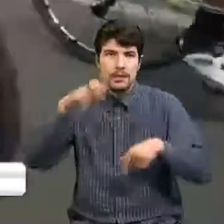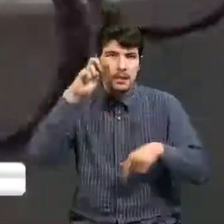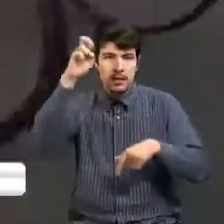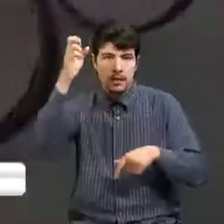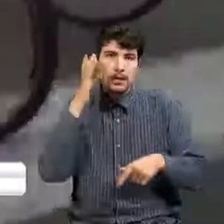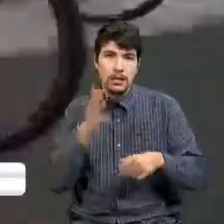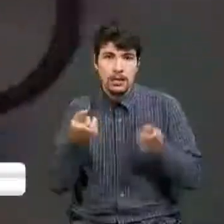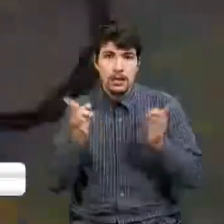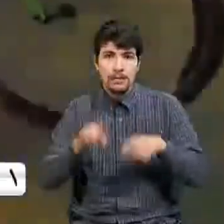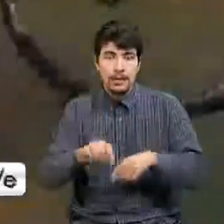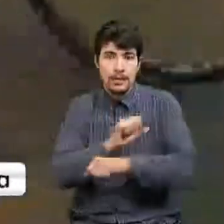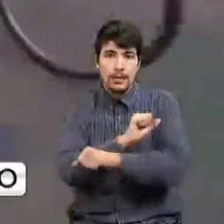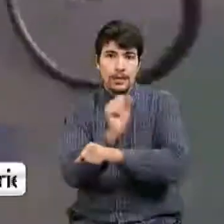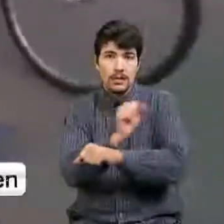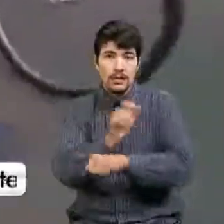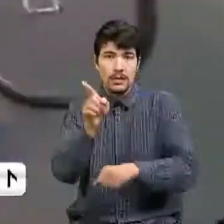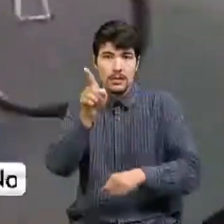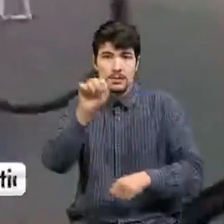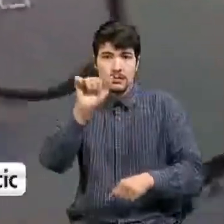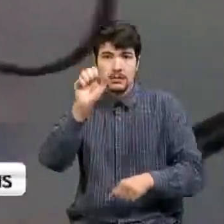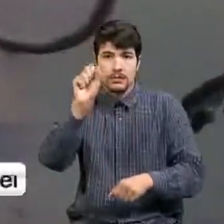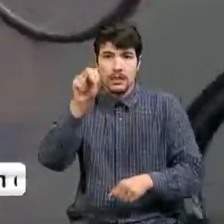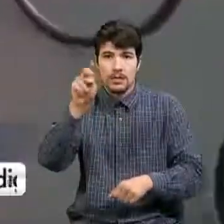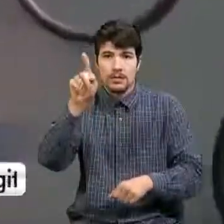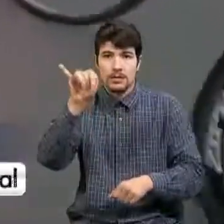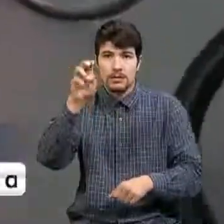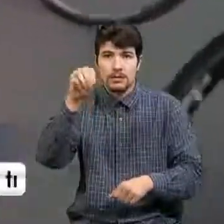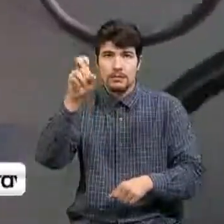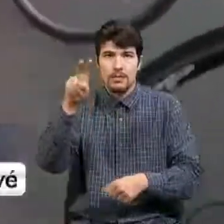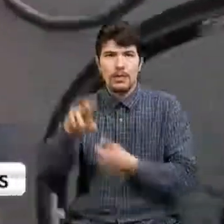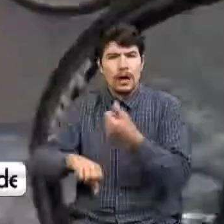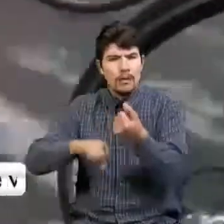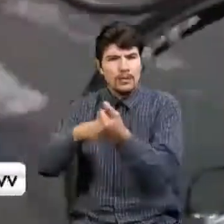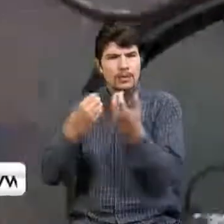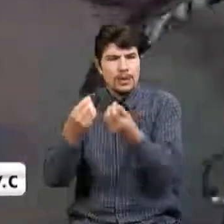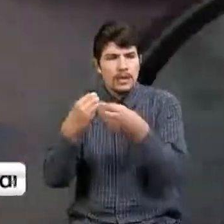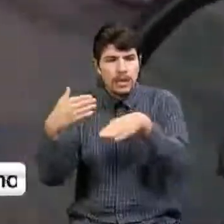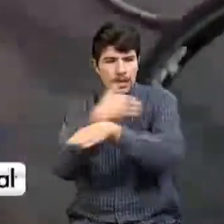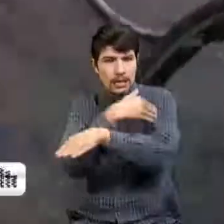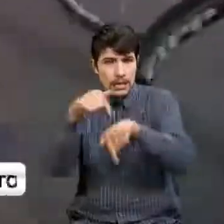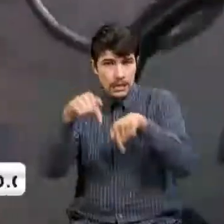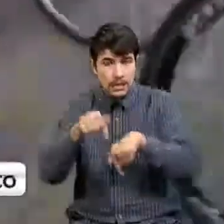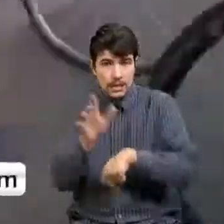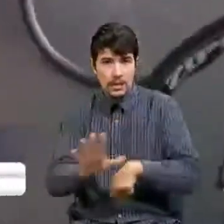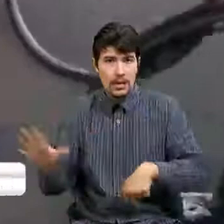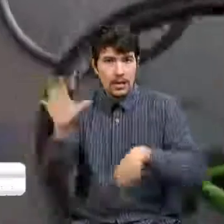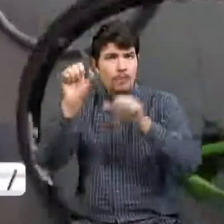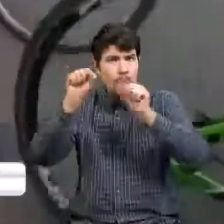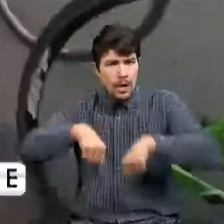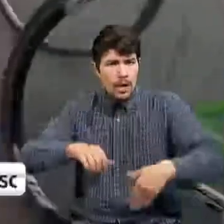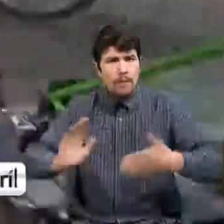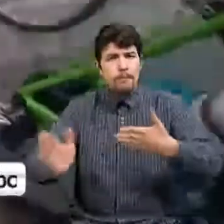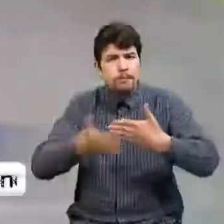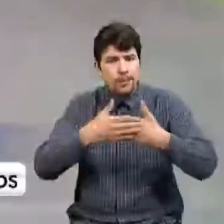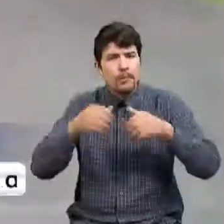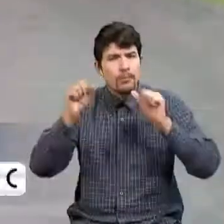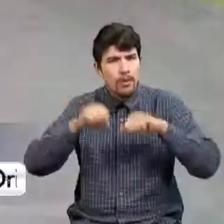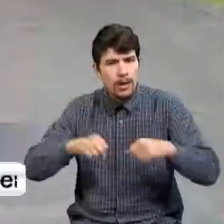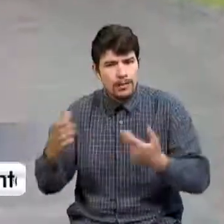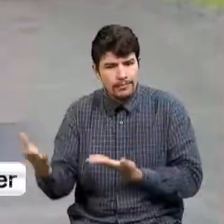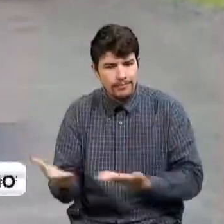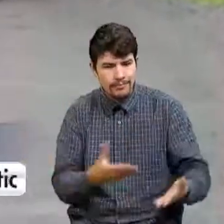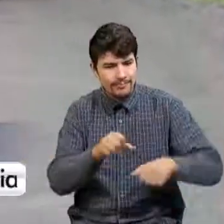concesionaria sacyr y san simón han brindado el apoyo necesario para que las carreteras del departamento puedan acoger la primera clásica